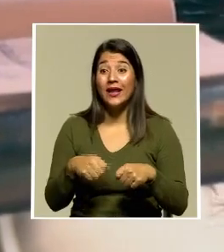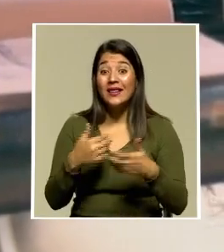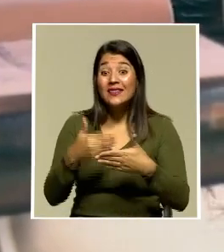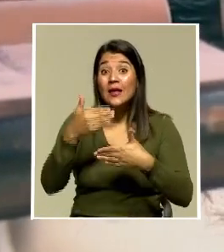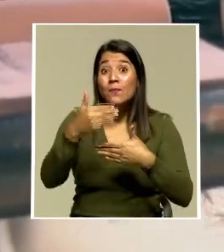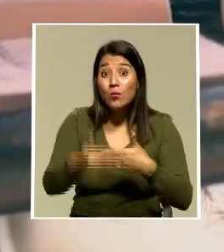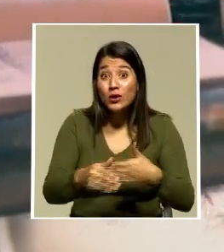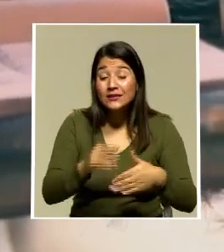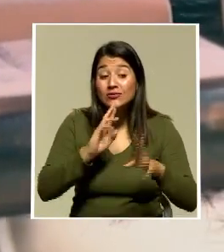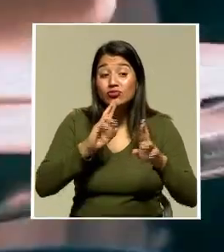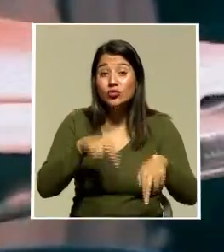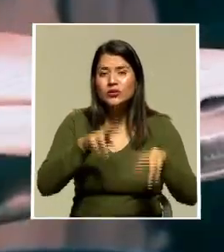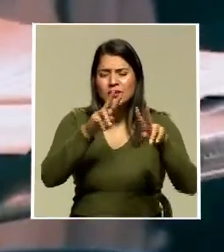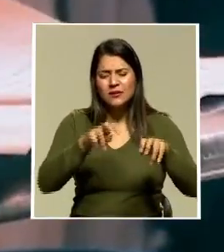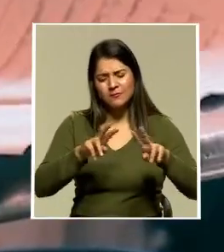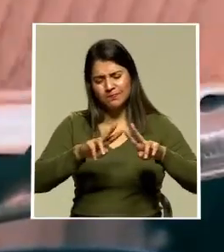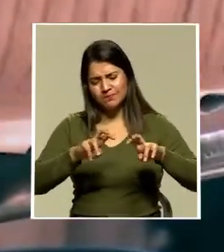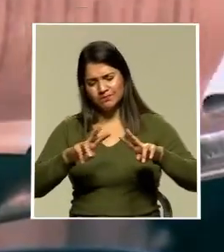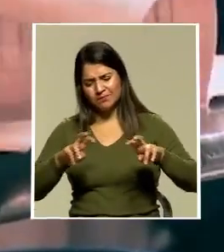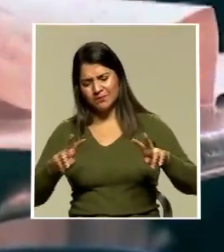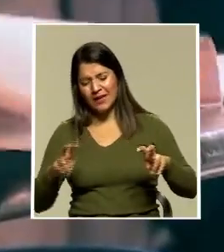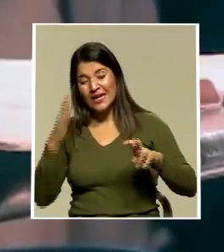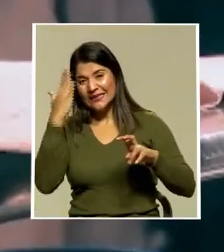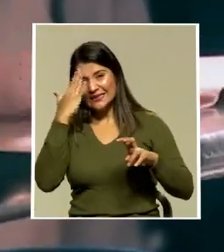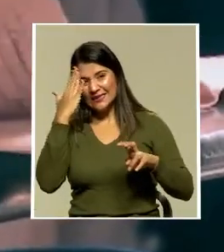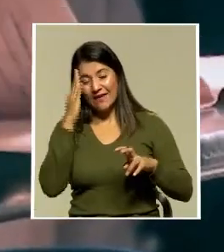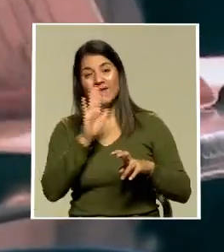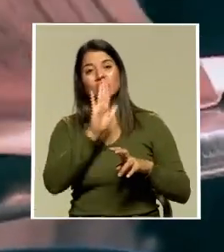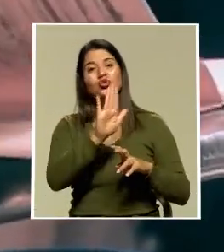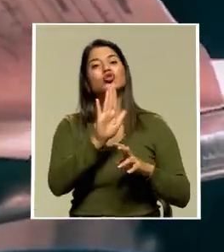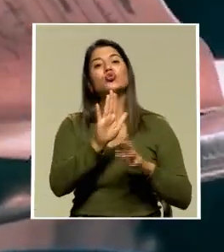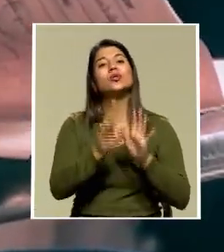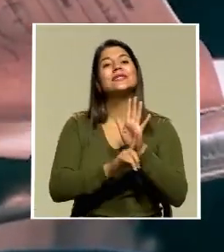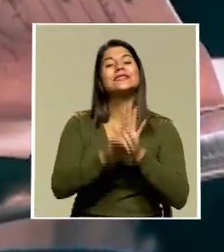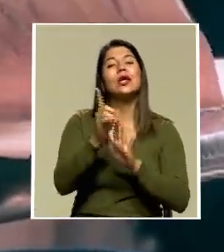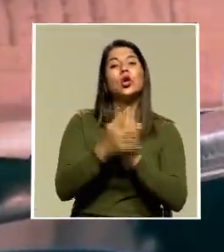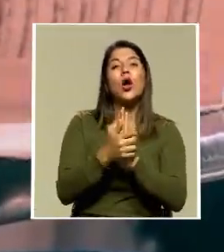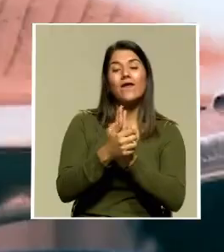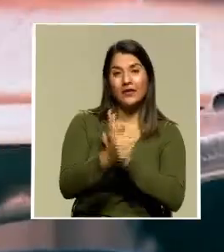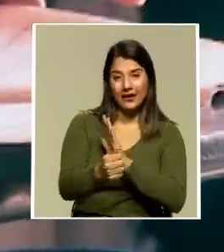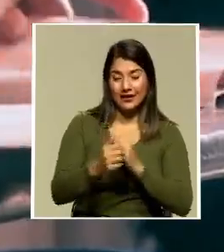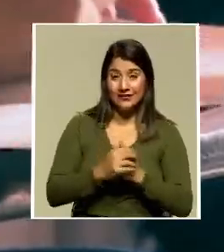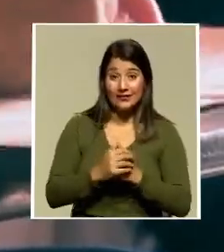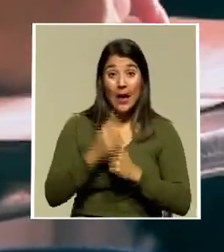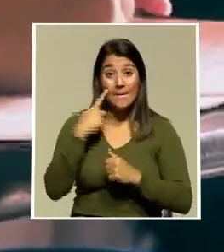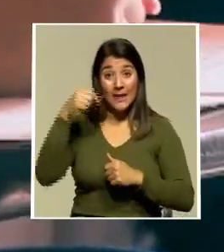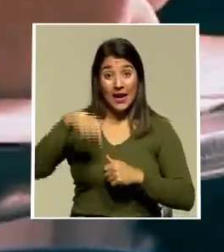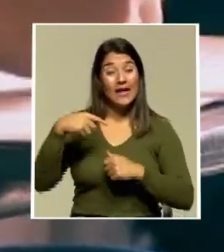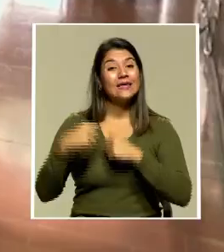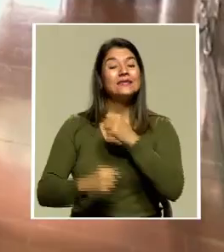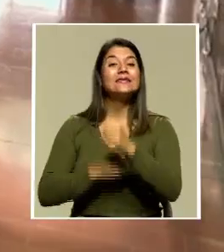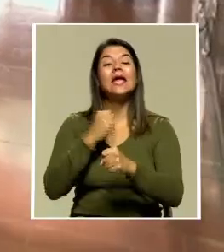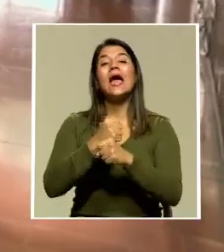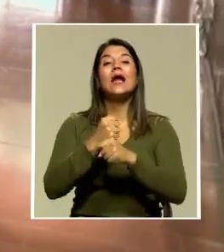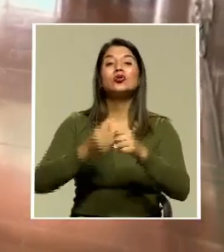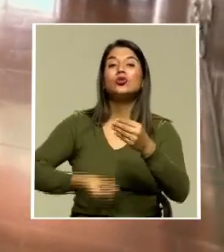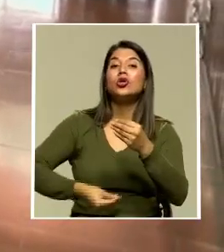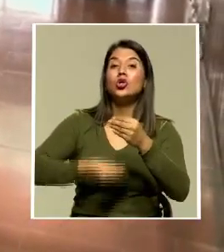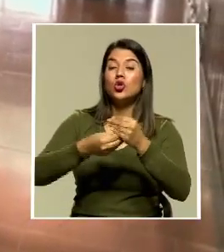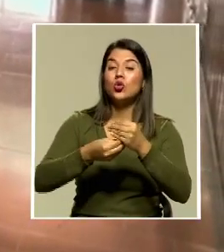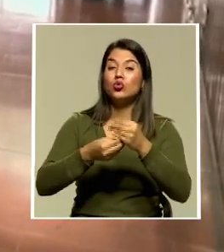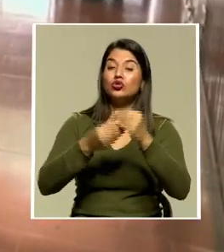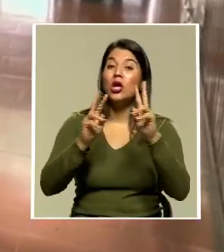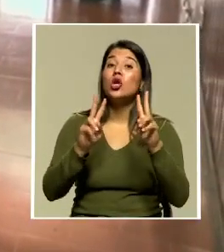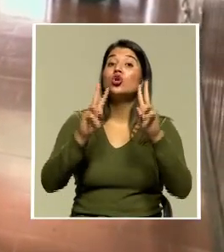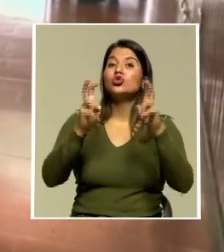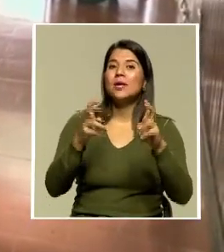diagnóstica del nivel de desempeño de los estudiantes en las habilidades y aprendizajes esperados. Para este año se incluirá el contenido impartido